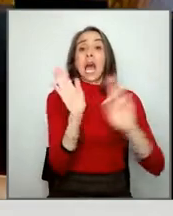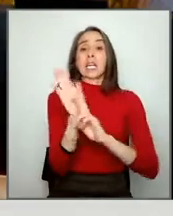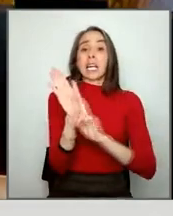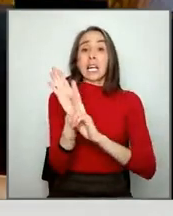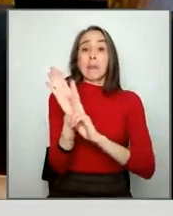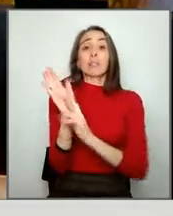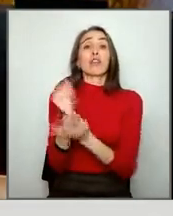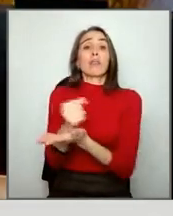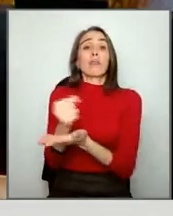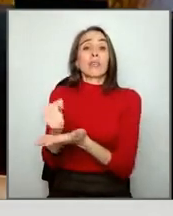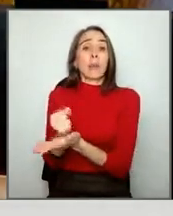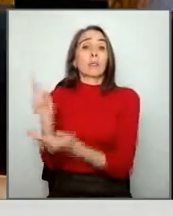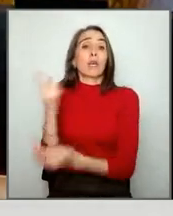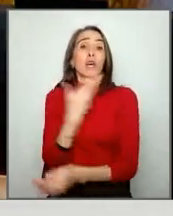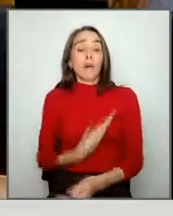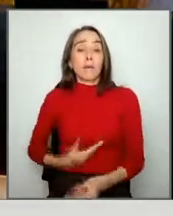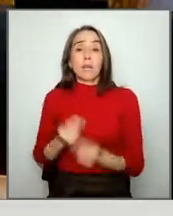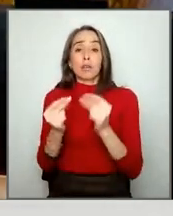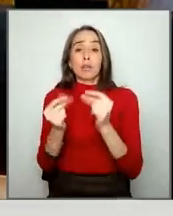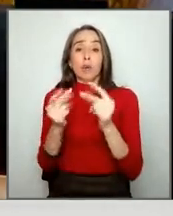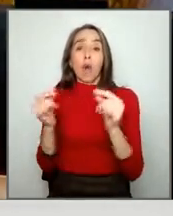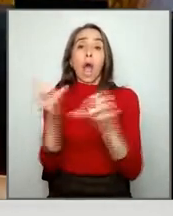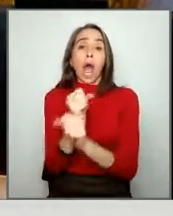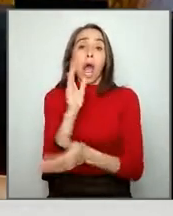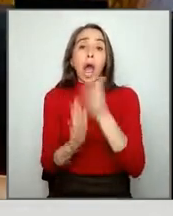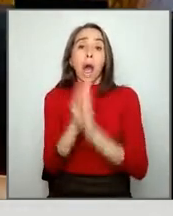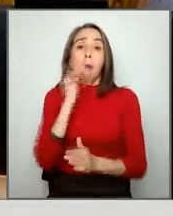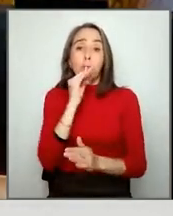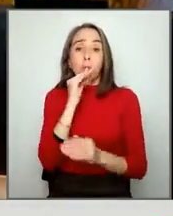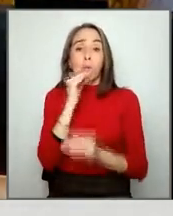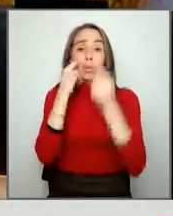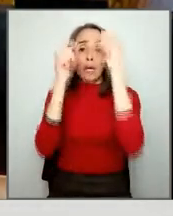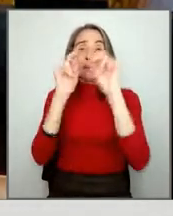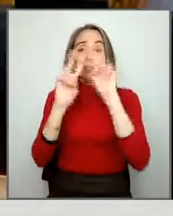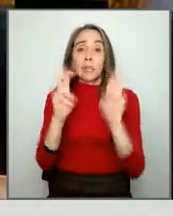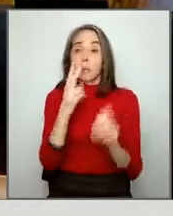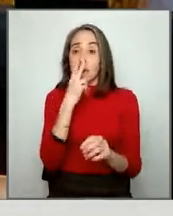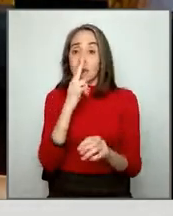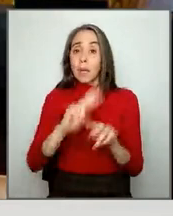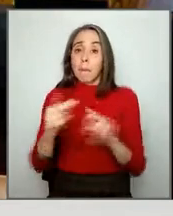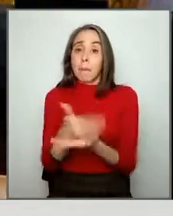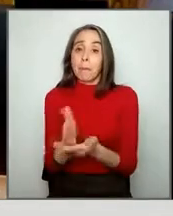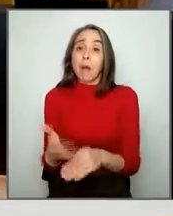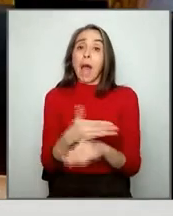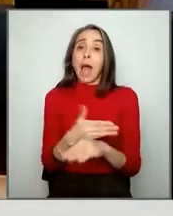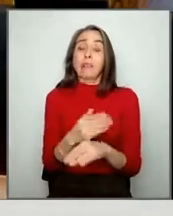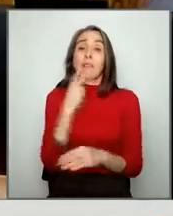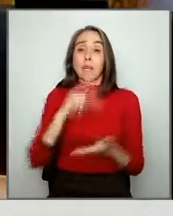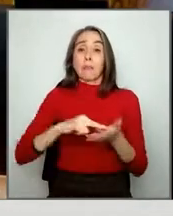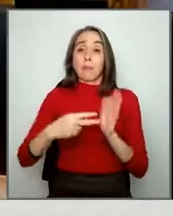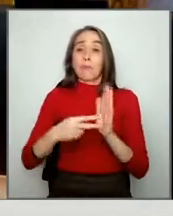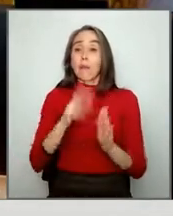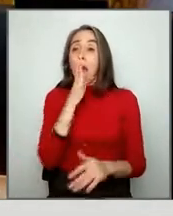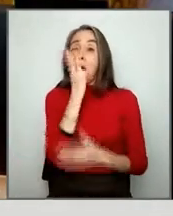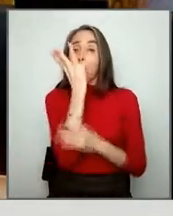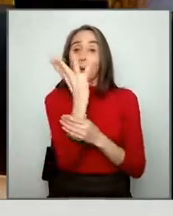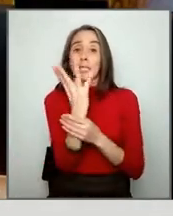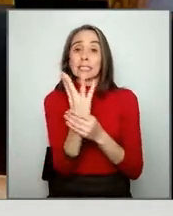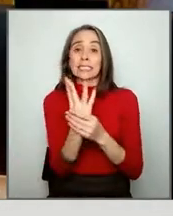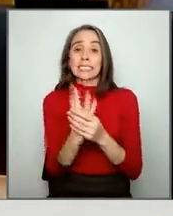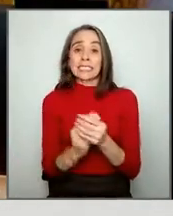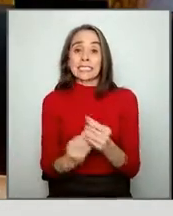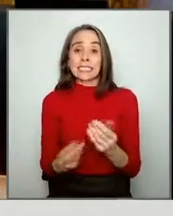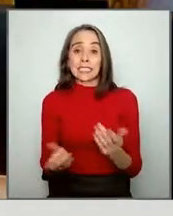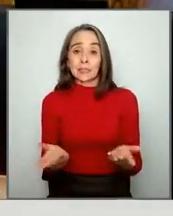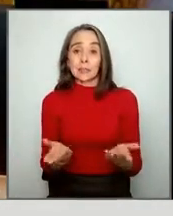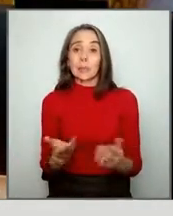revisar este tema para poder prepararnos mejor ante la situación hídrica que estamos viviendo Y de esa manera poder mejorar